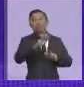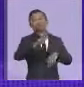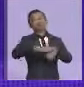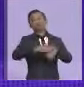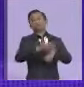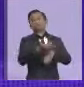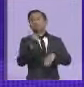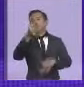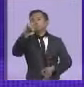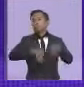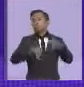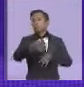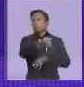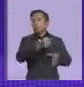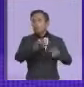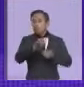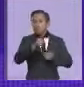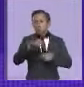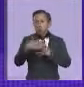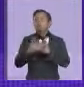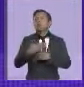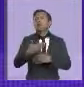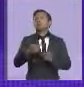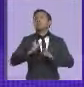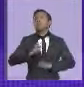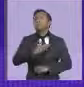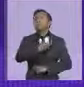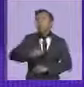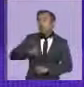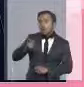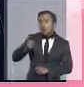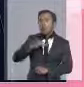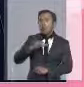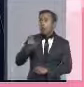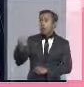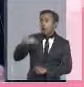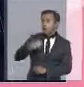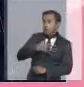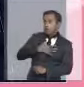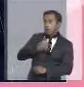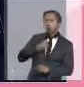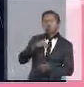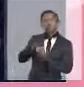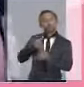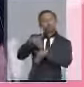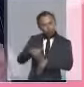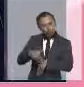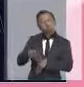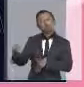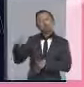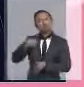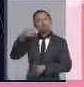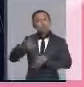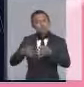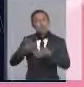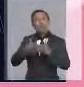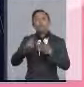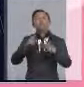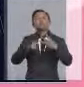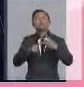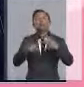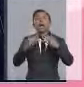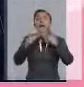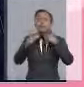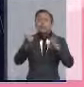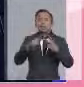que el Ministerio Público tenga la capacidad de mandarme llamar a mí. Tercero y muy importante, Hacienda, el SAT, el propio INE